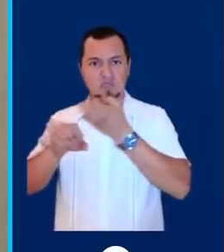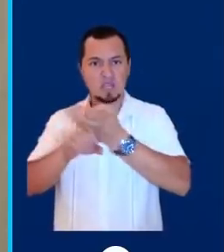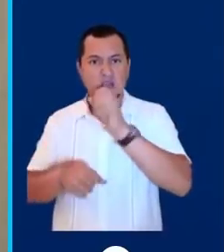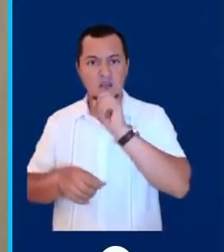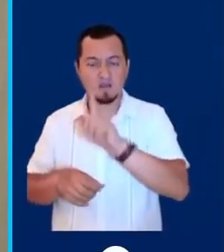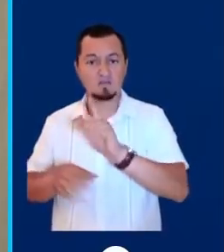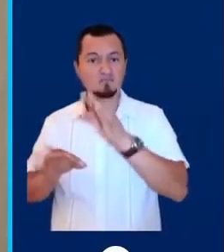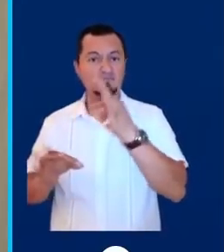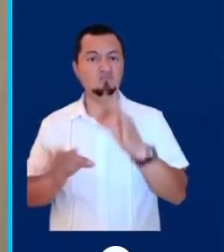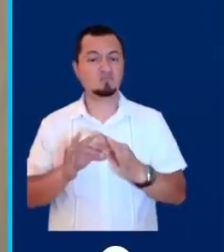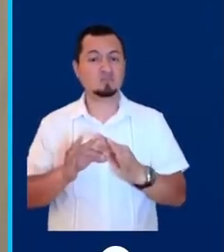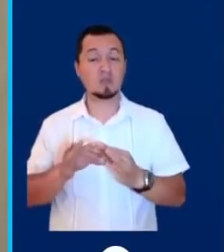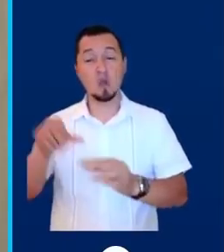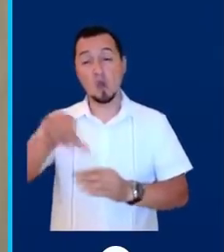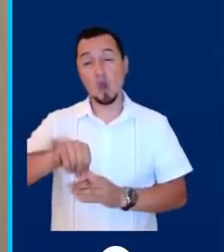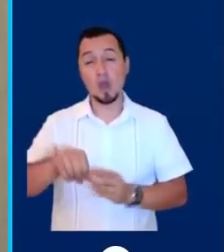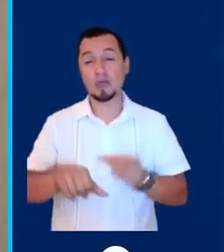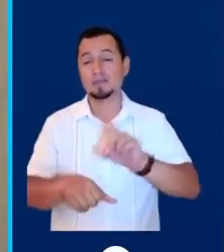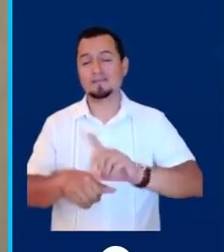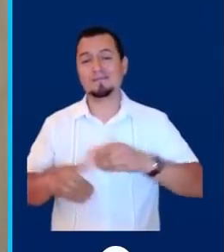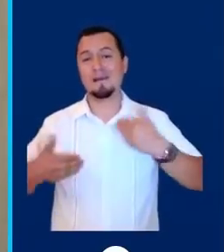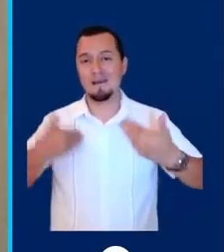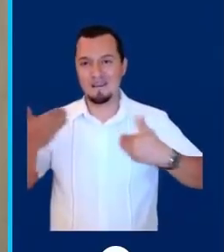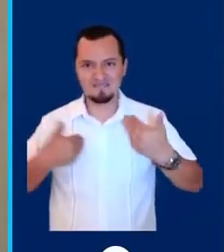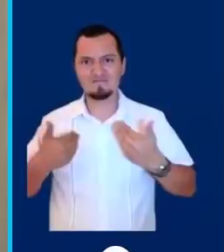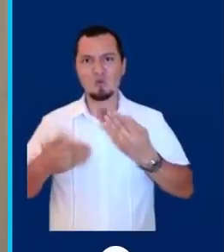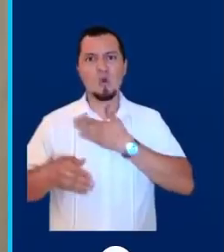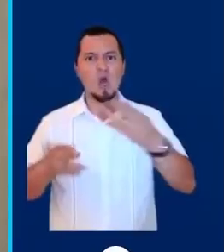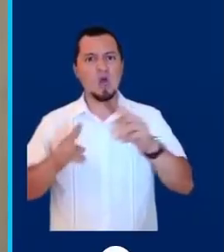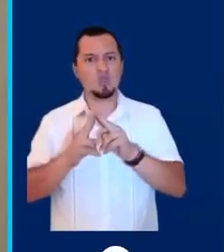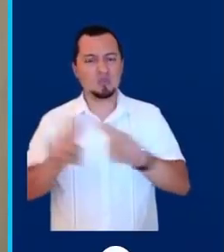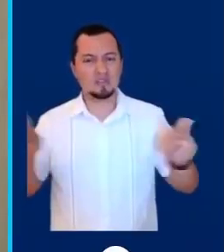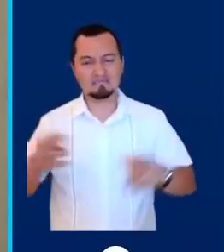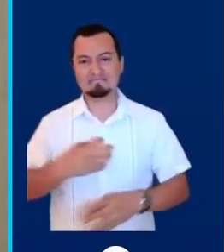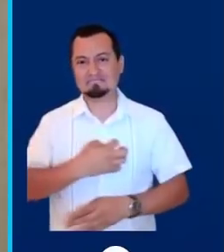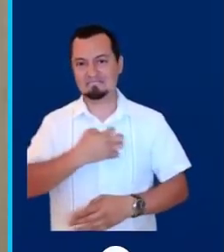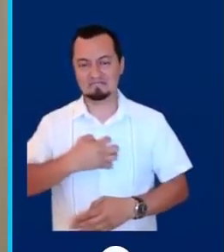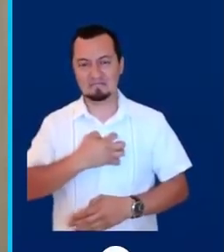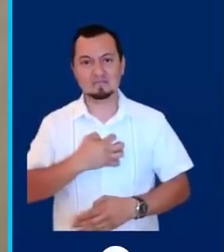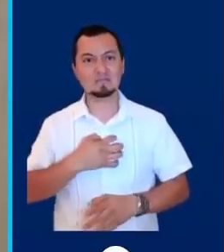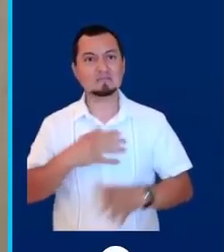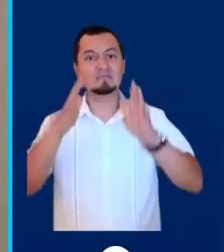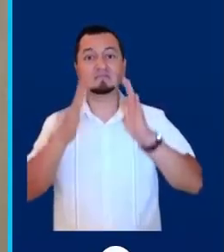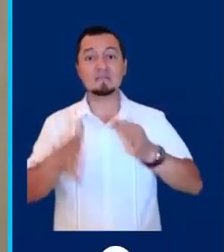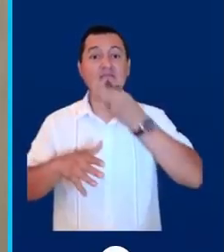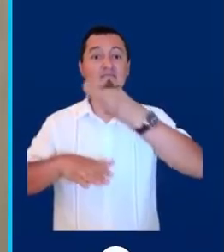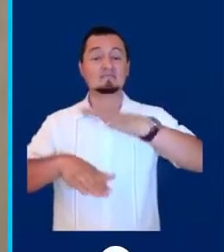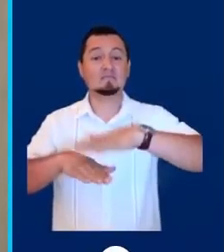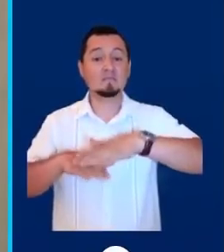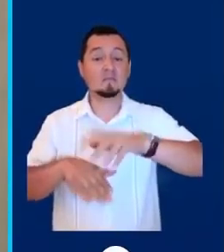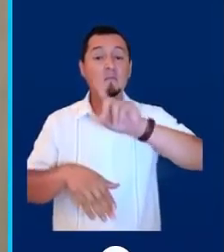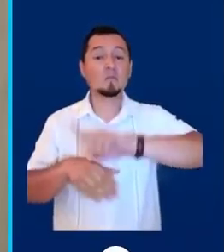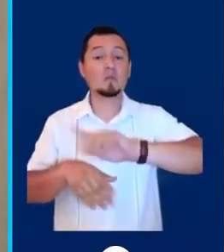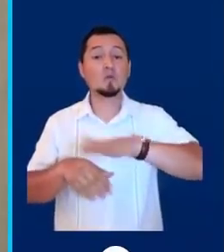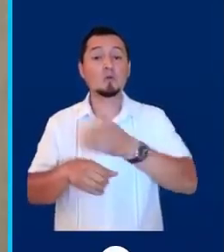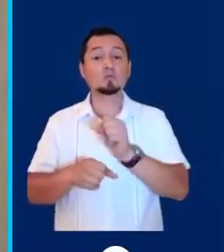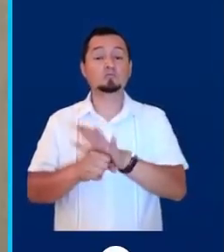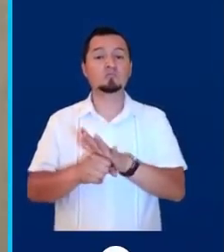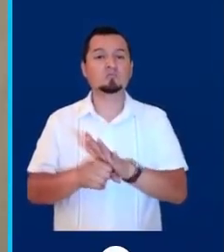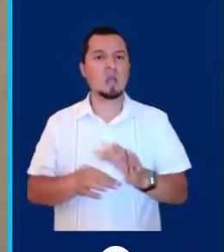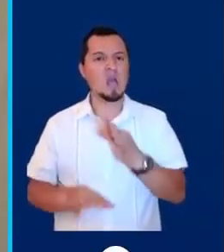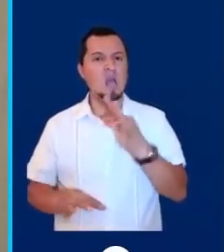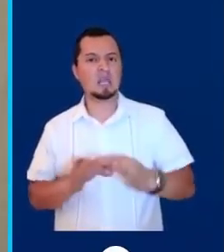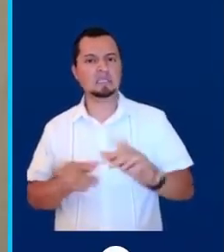ello, hoy es un día de alegría, es un día en el que anunciamos que después de la pandemia estamos